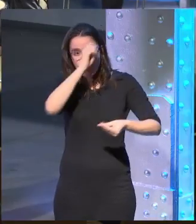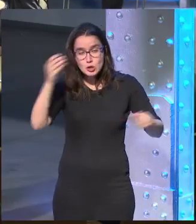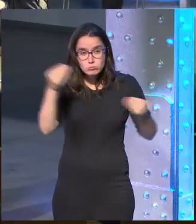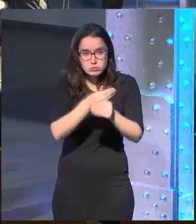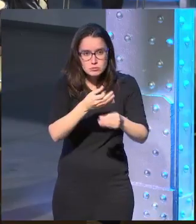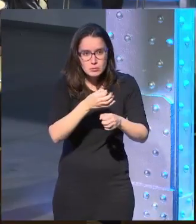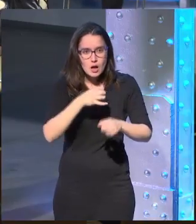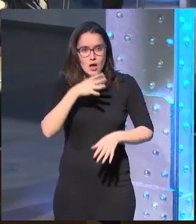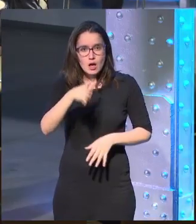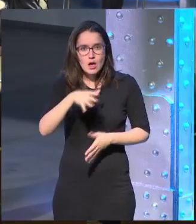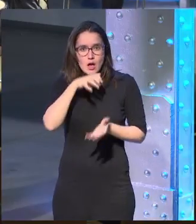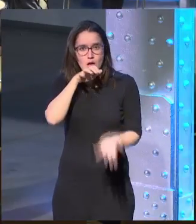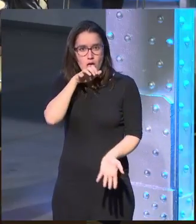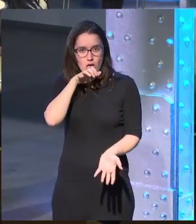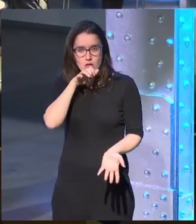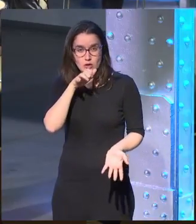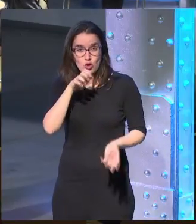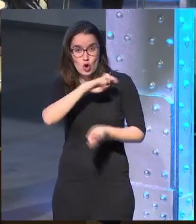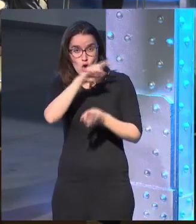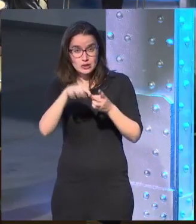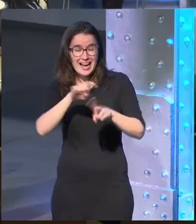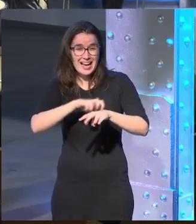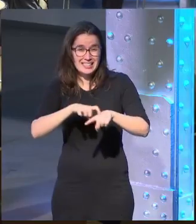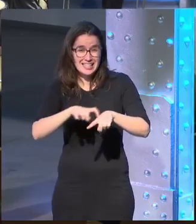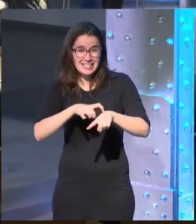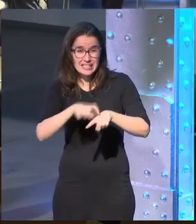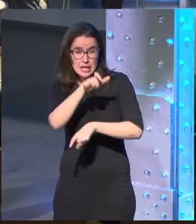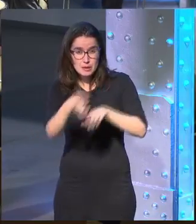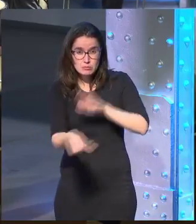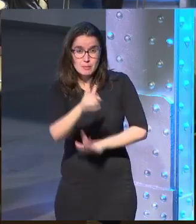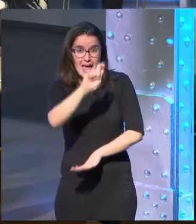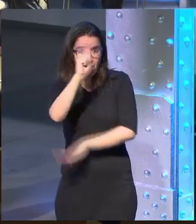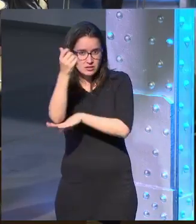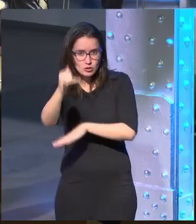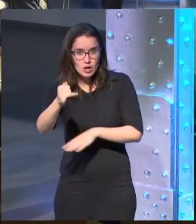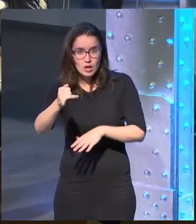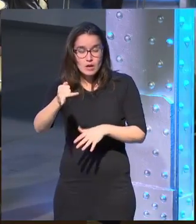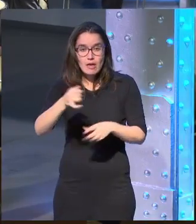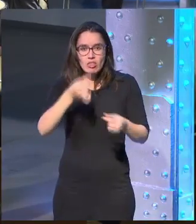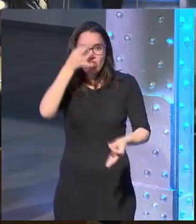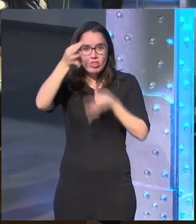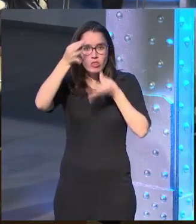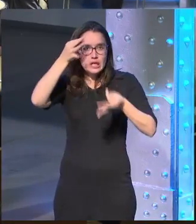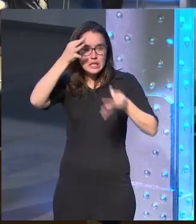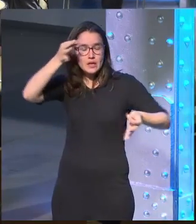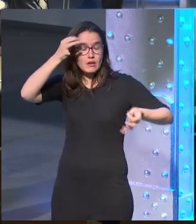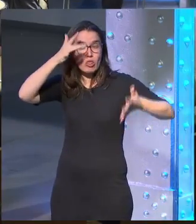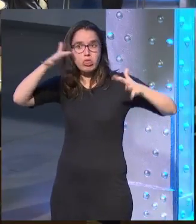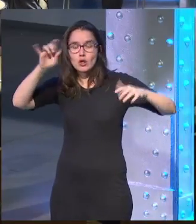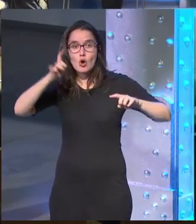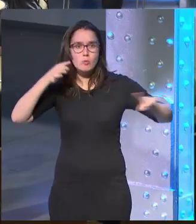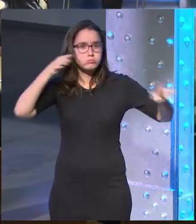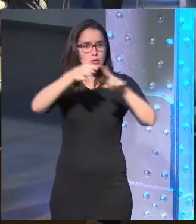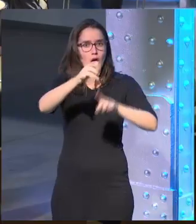que suele ser el caso. Otra característica del emprendedor de éxito es que no se distraen los detalles, tiene una visión y va por